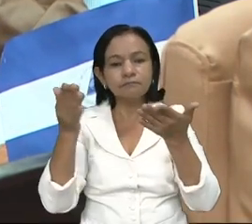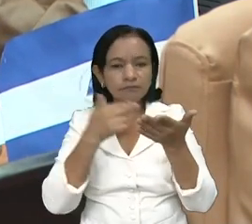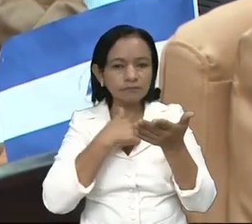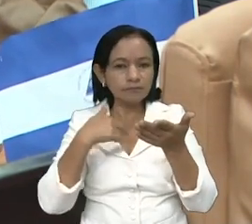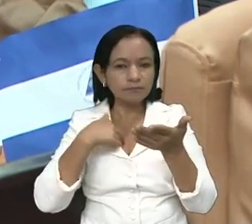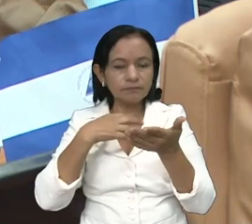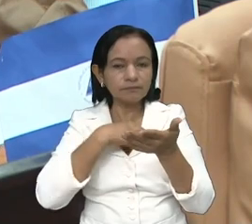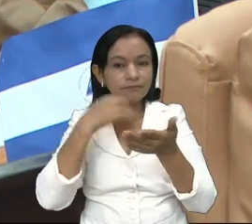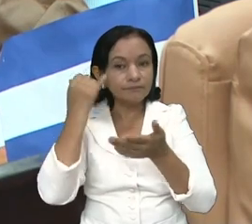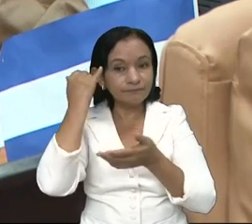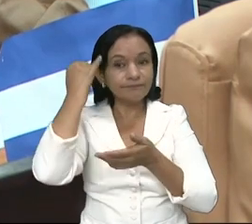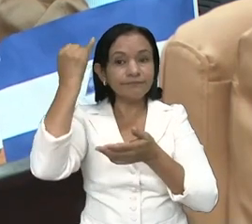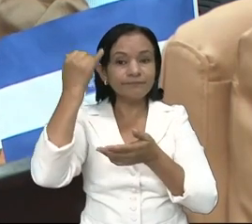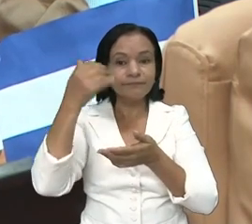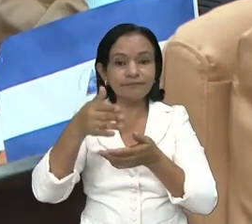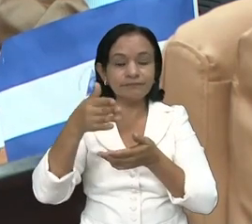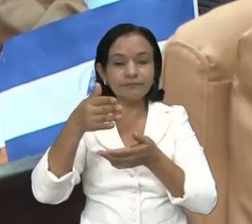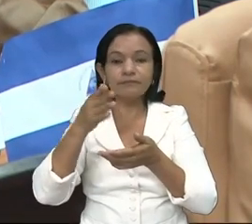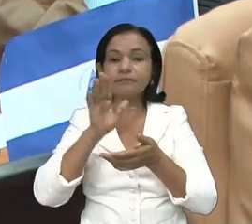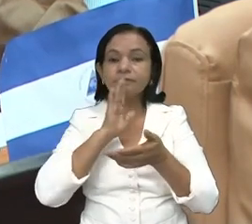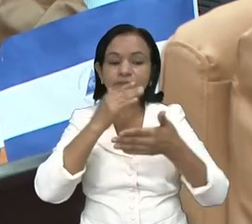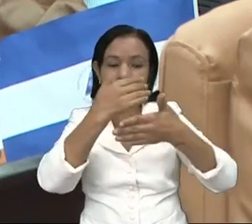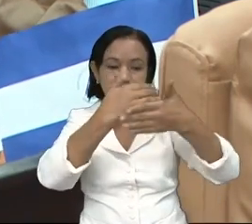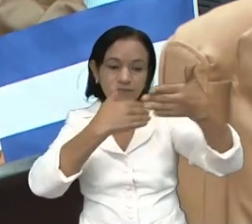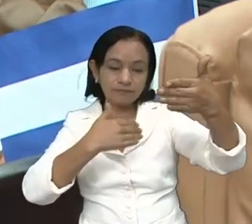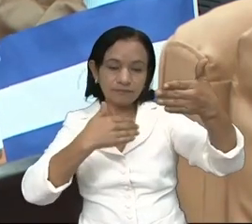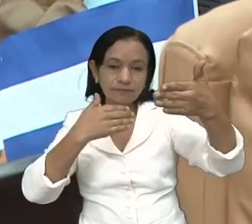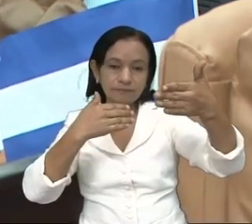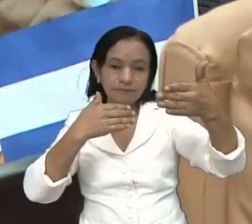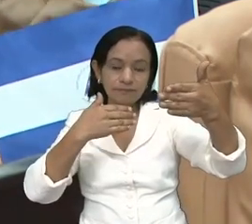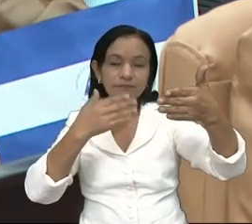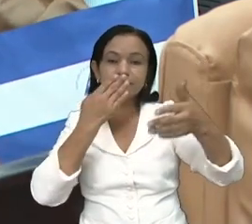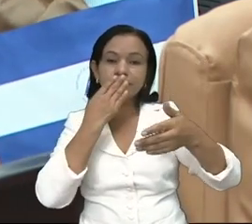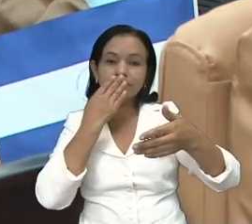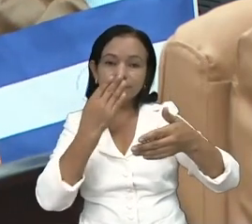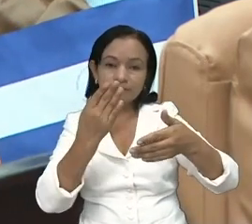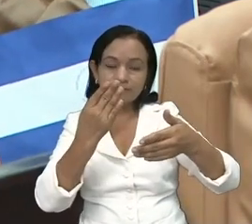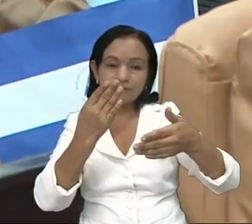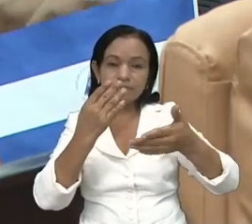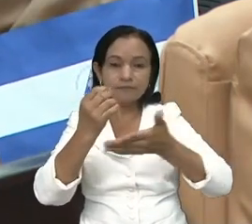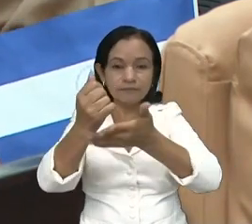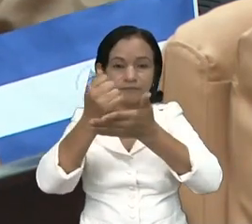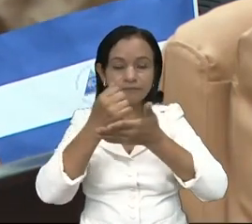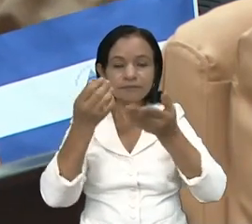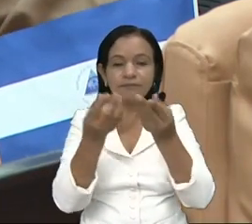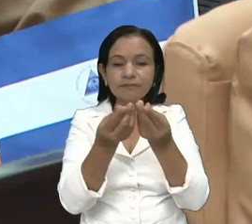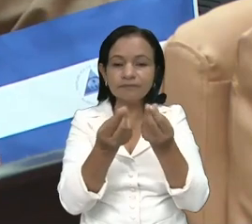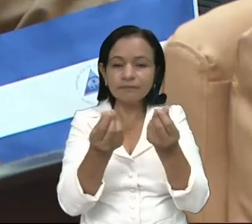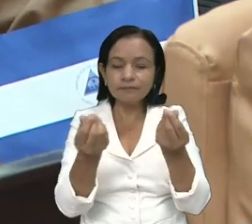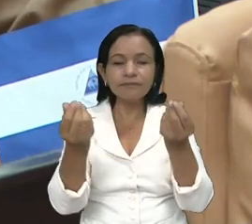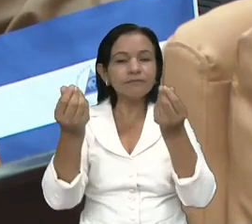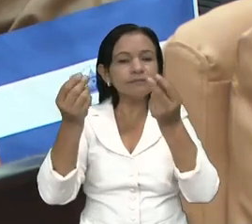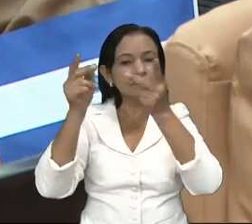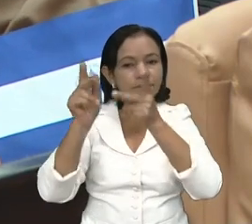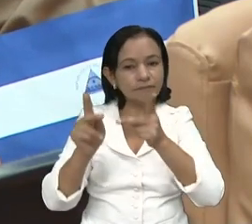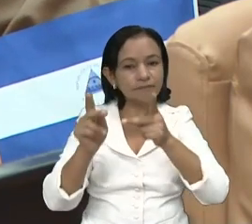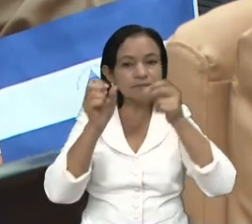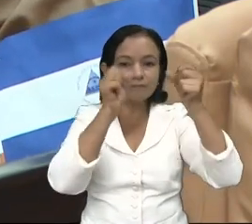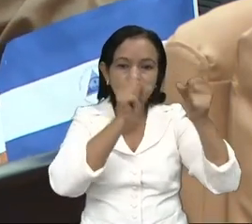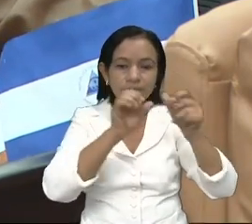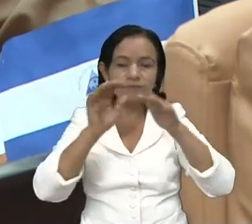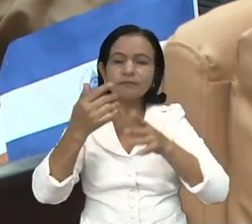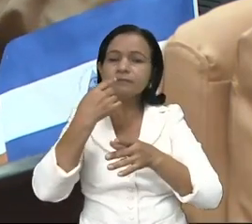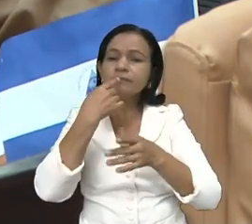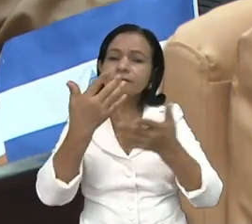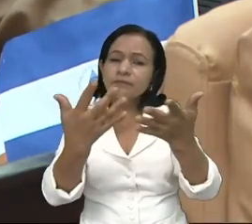de los principios de la Declaración Universal del Bien Común de la Tierra y la Humanidad, que